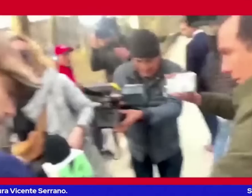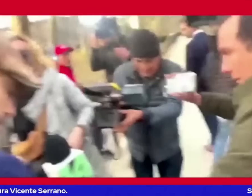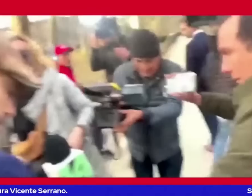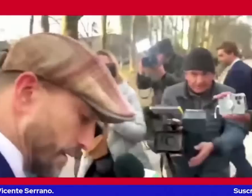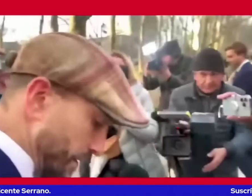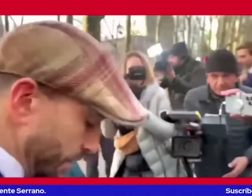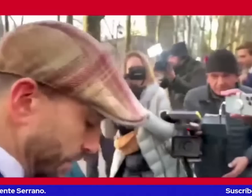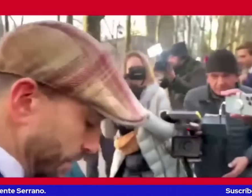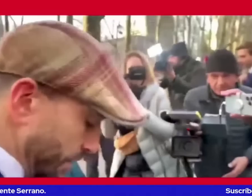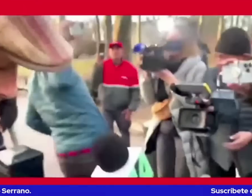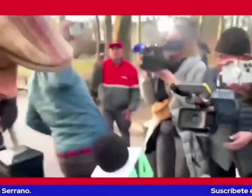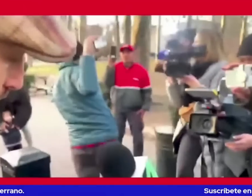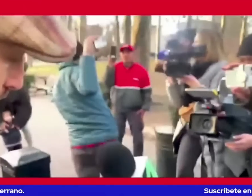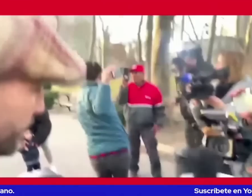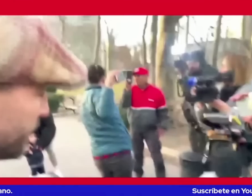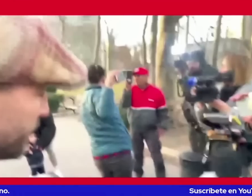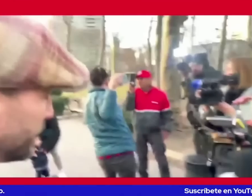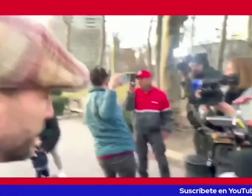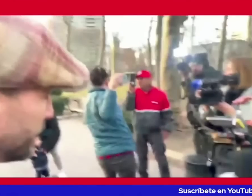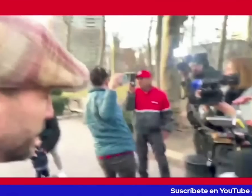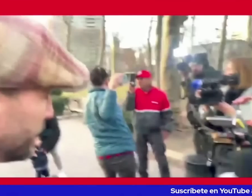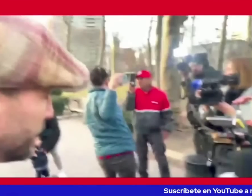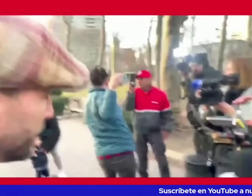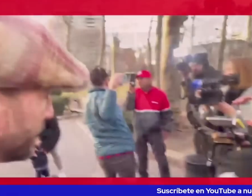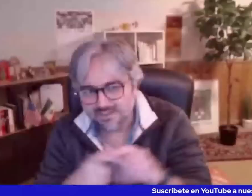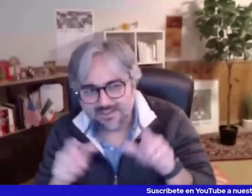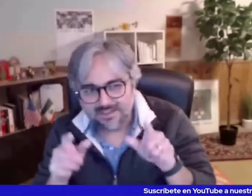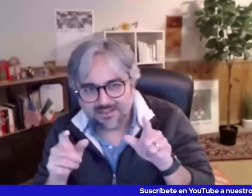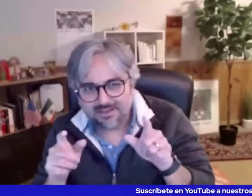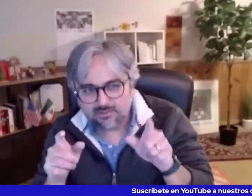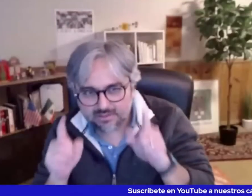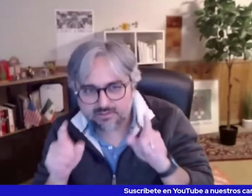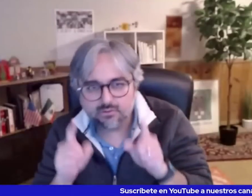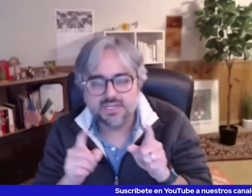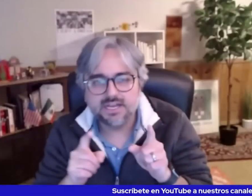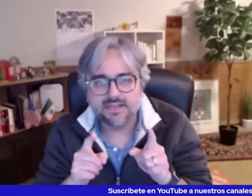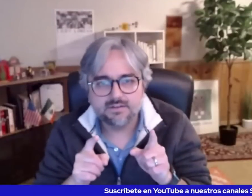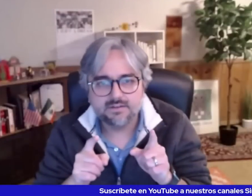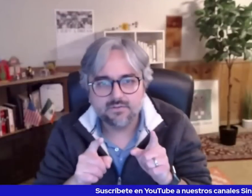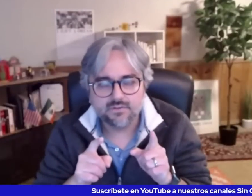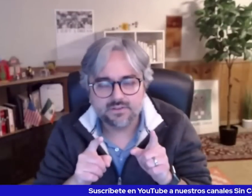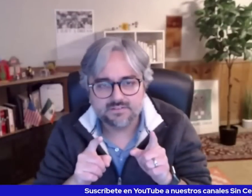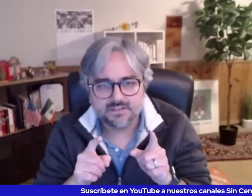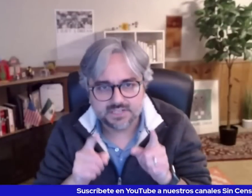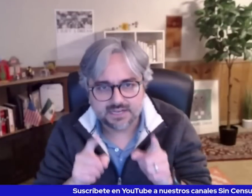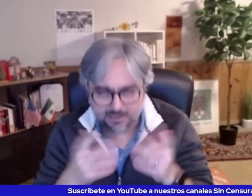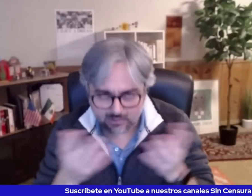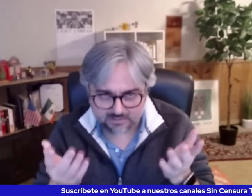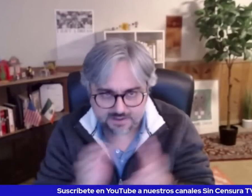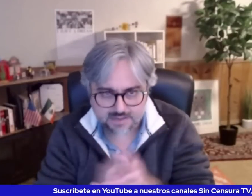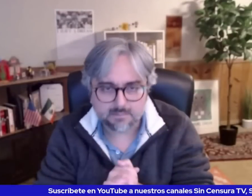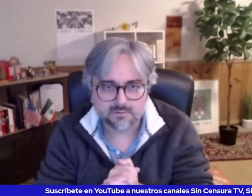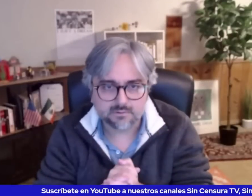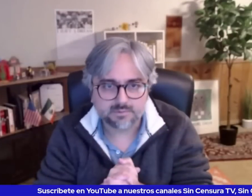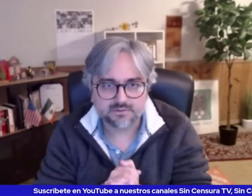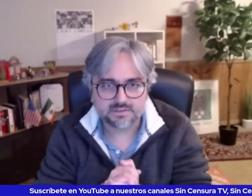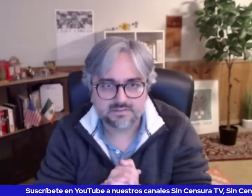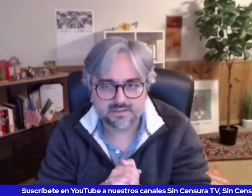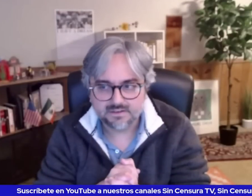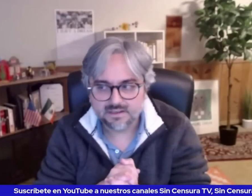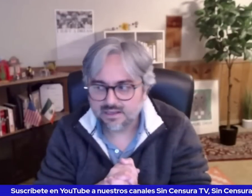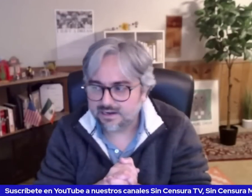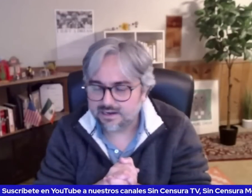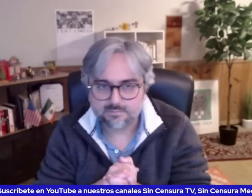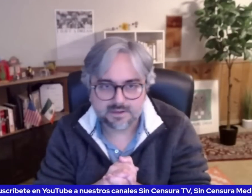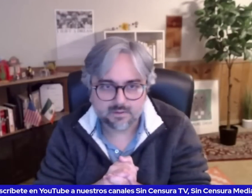Por favor, póngale pausa, don David, y regrésele un poquitito. Usted escucha en el fondo de este chacaleo, así le llamamos los